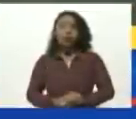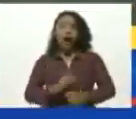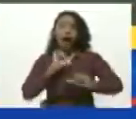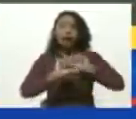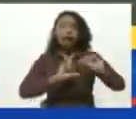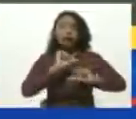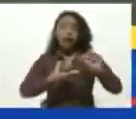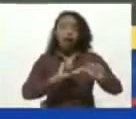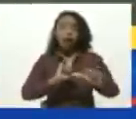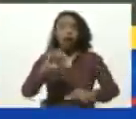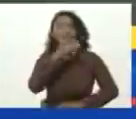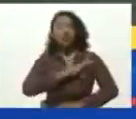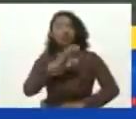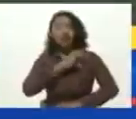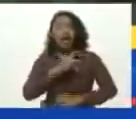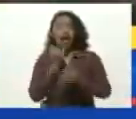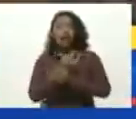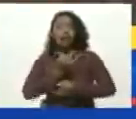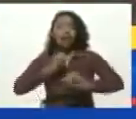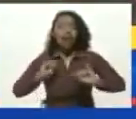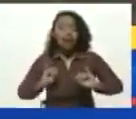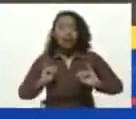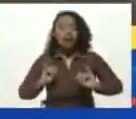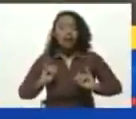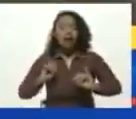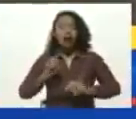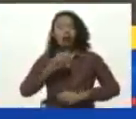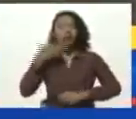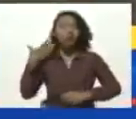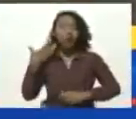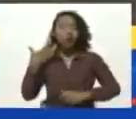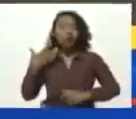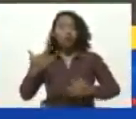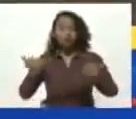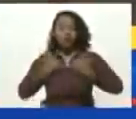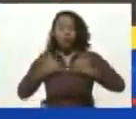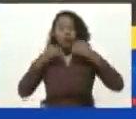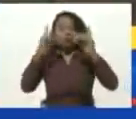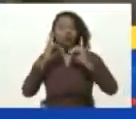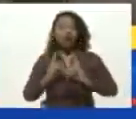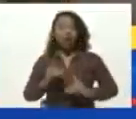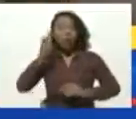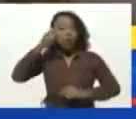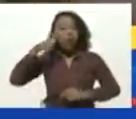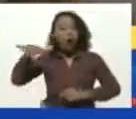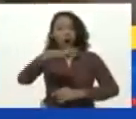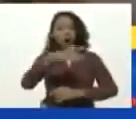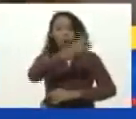siglo de la soberanía, la independencia, la dignidad, la autodeterminación de los pueblos?